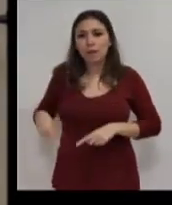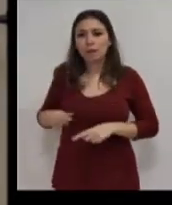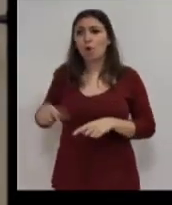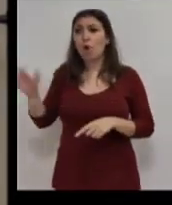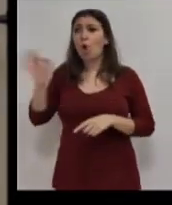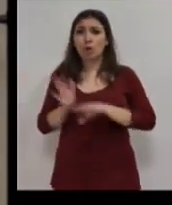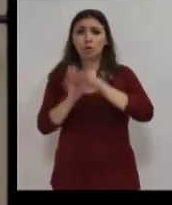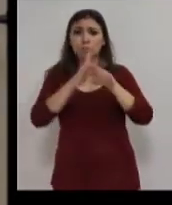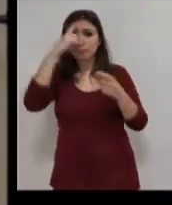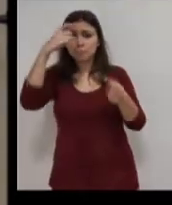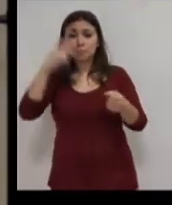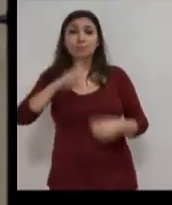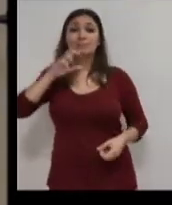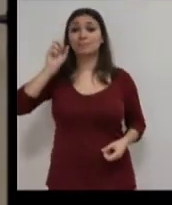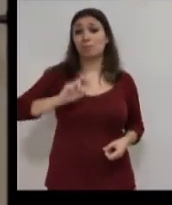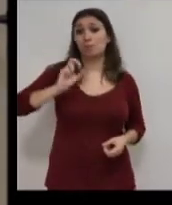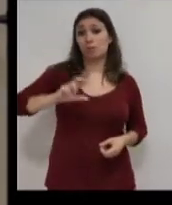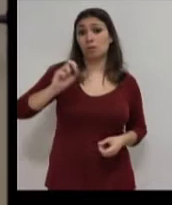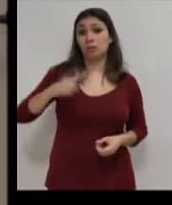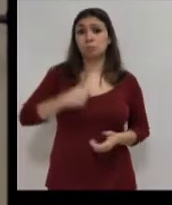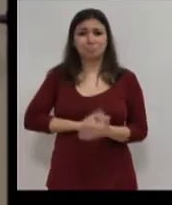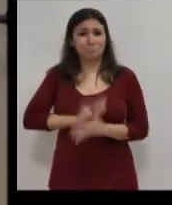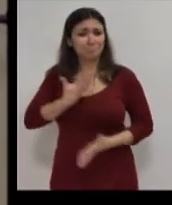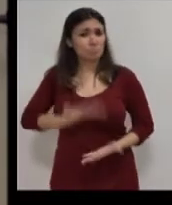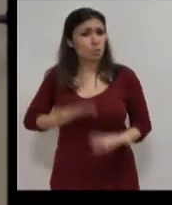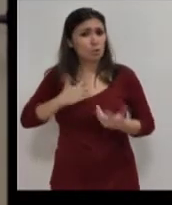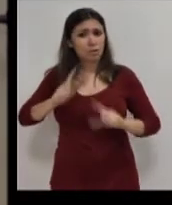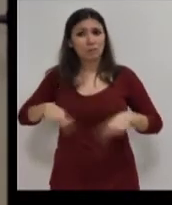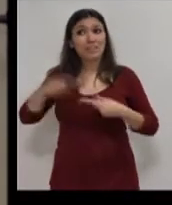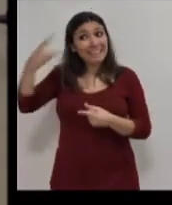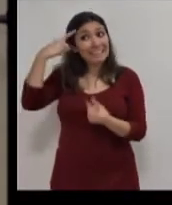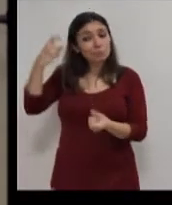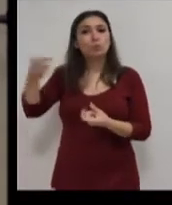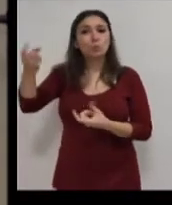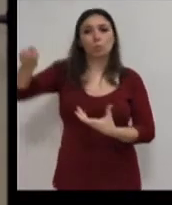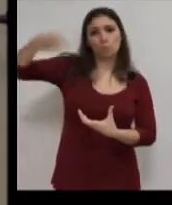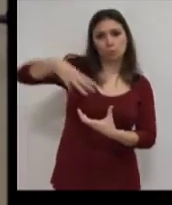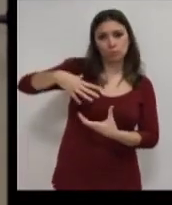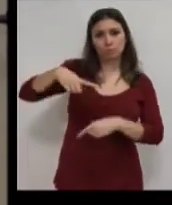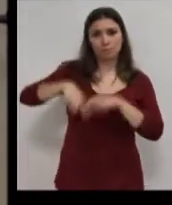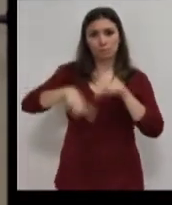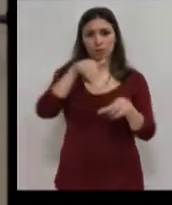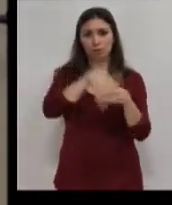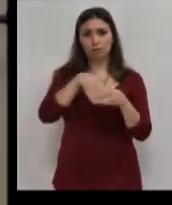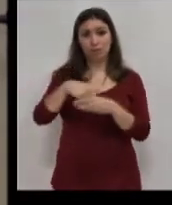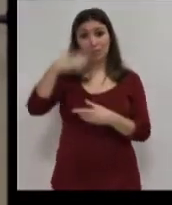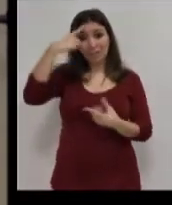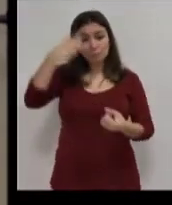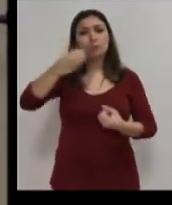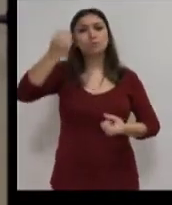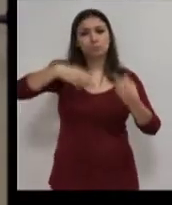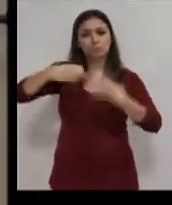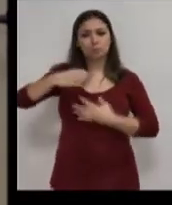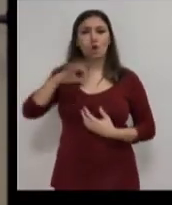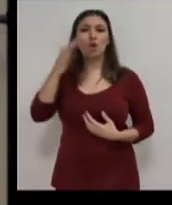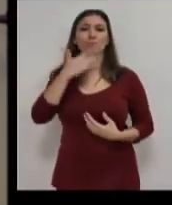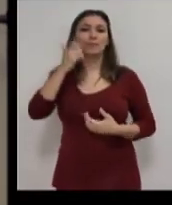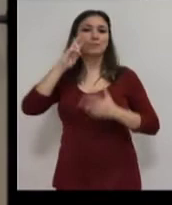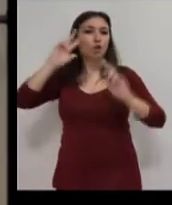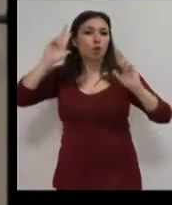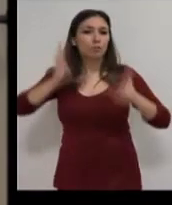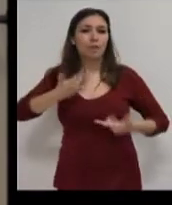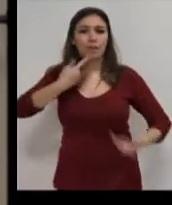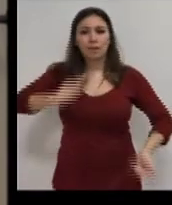contenido de un parque botánico, rutas de senderismo para personas que realmente les apasiona la naturaleza.